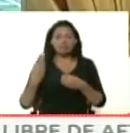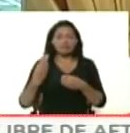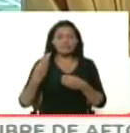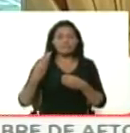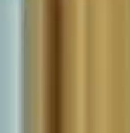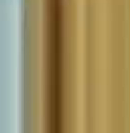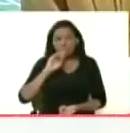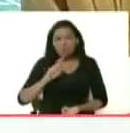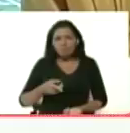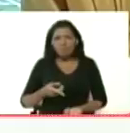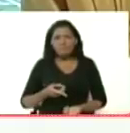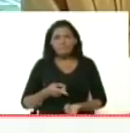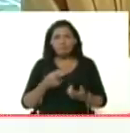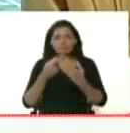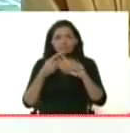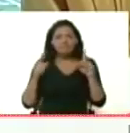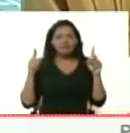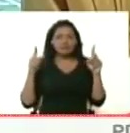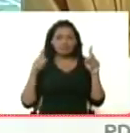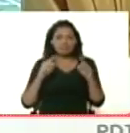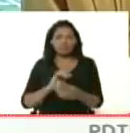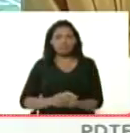modelo diversificado